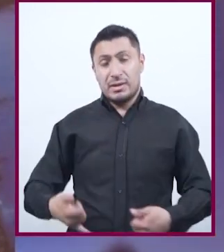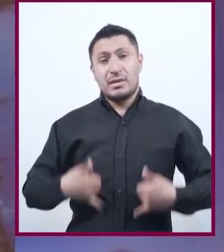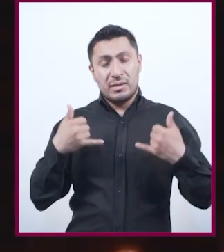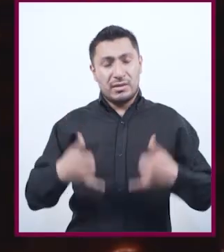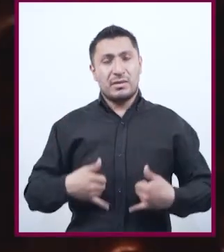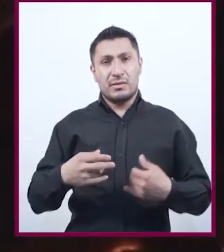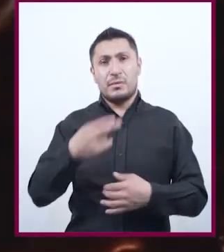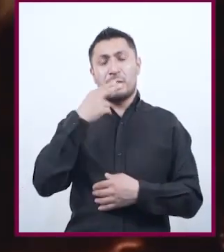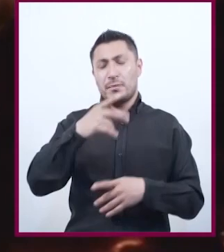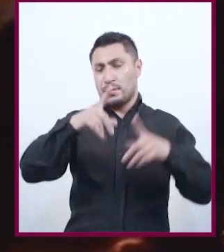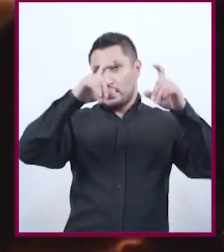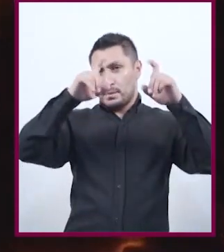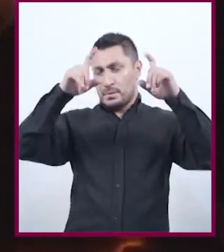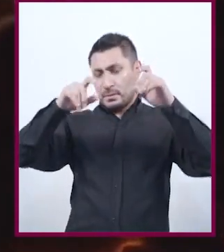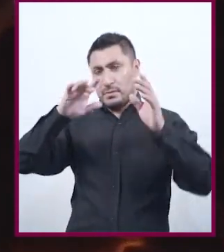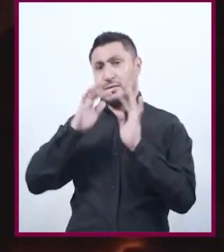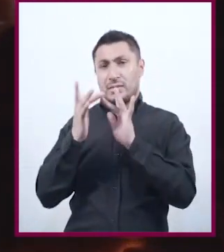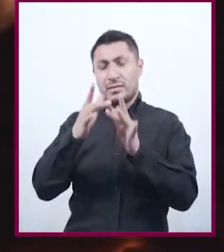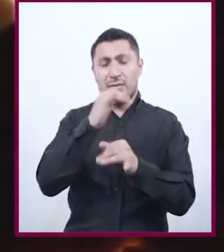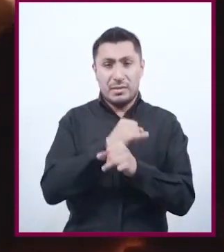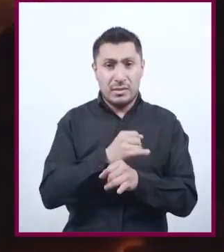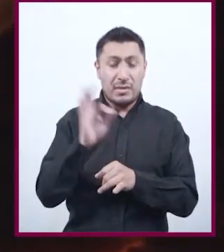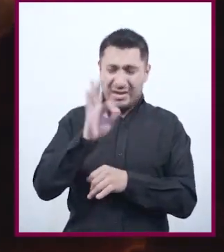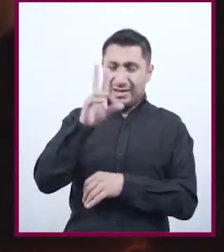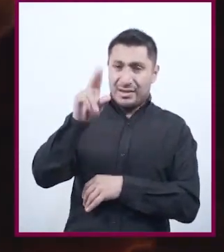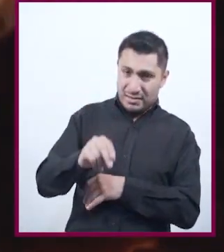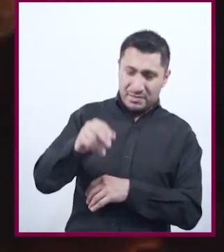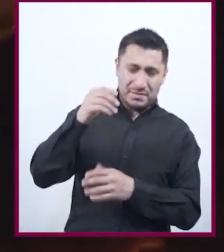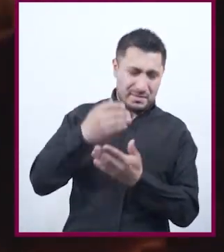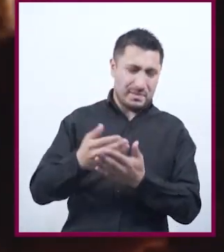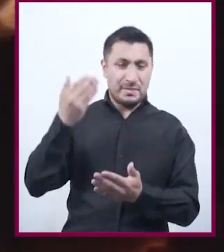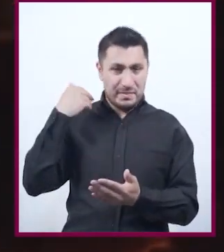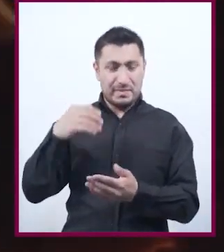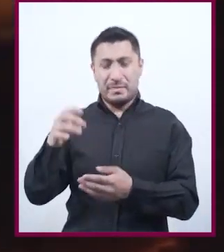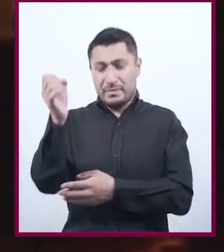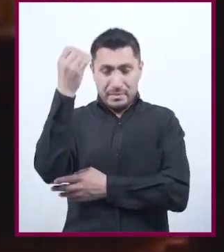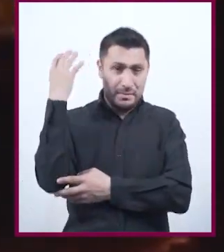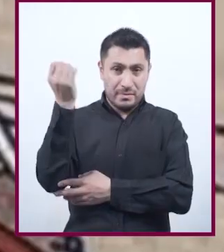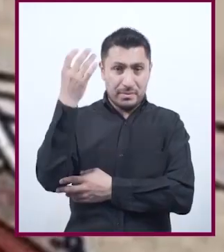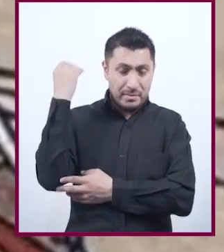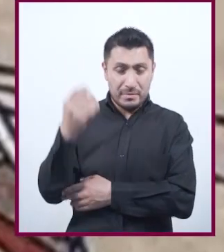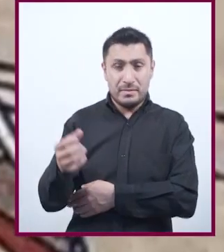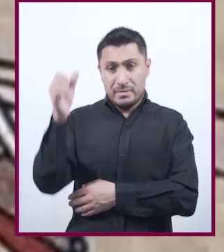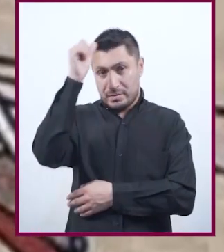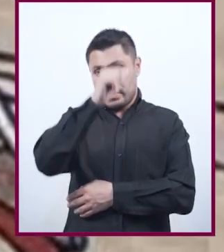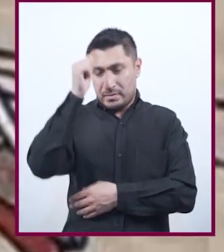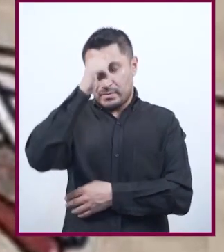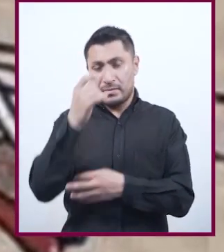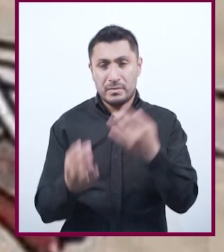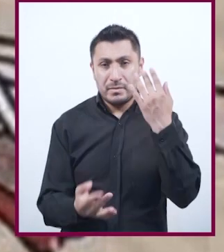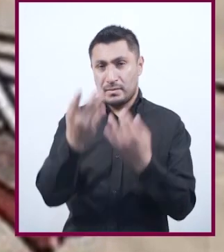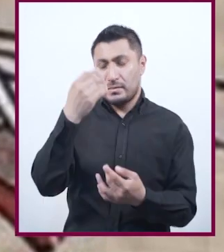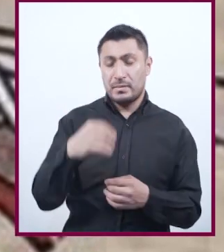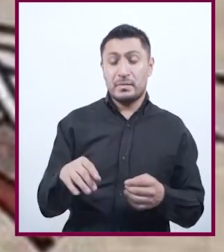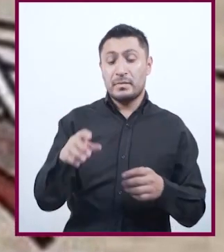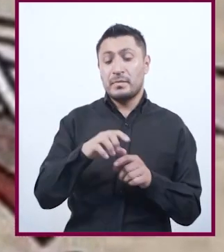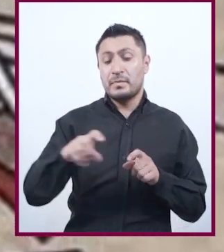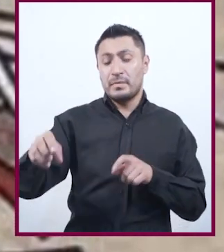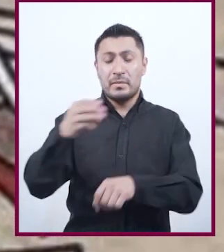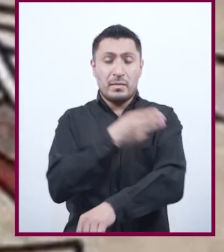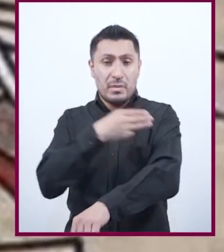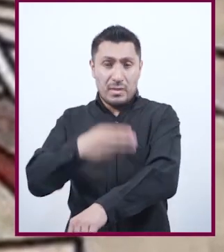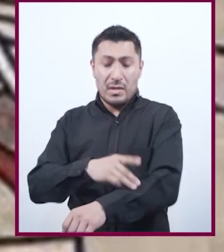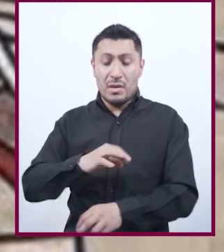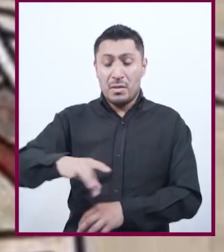redes sociales, o bueno, esto último no. En el momento culminante del ritual, un sacerdote encendía una hoguera